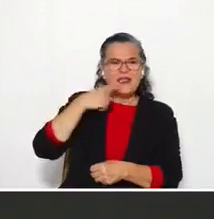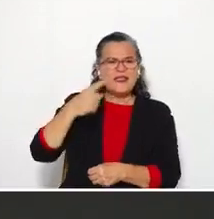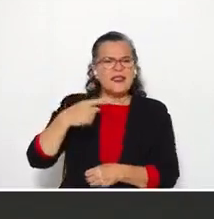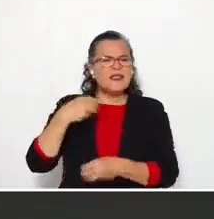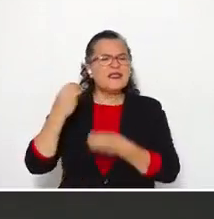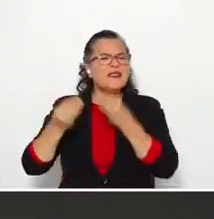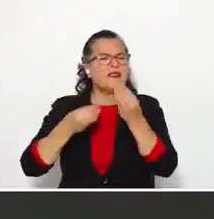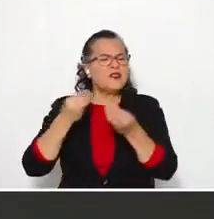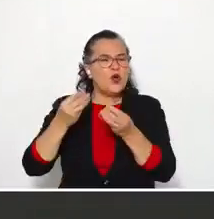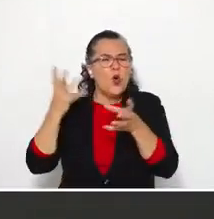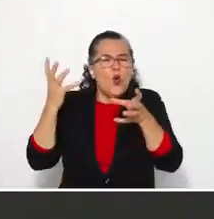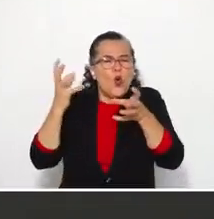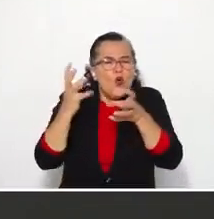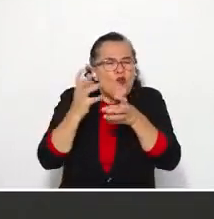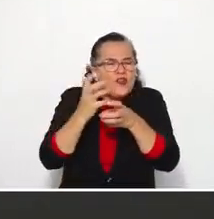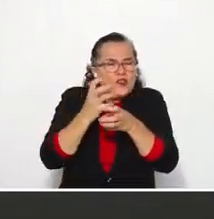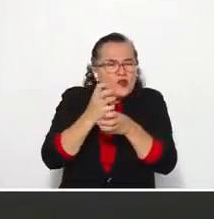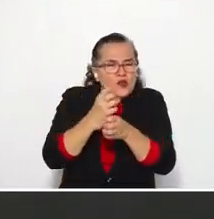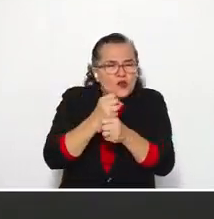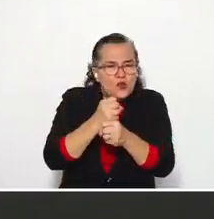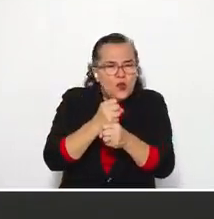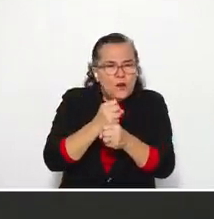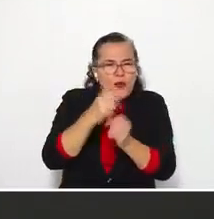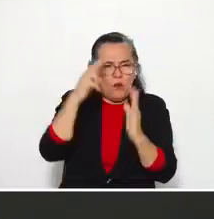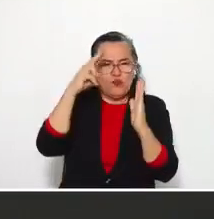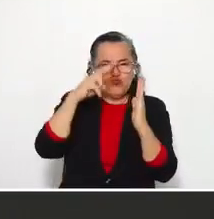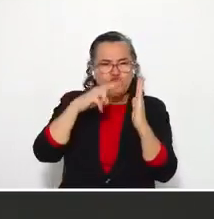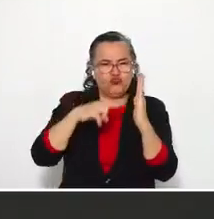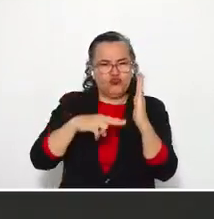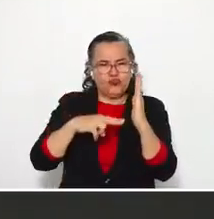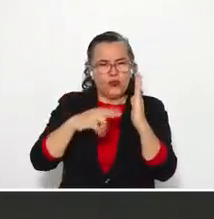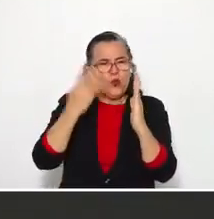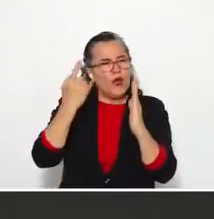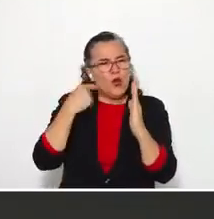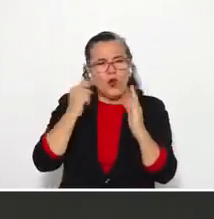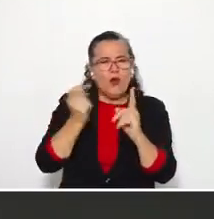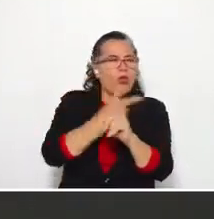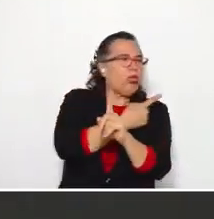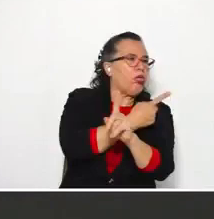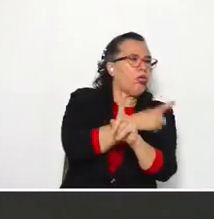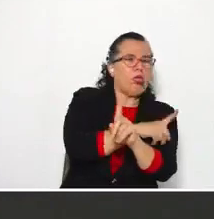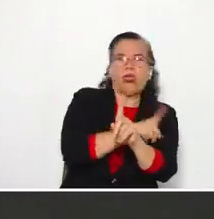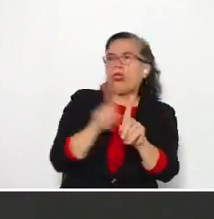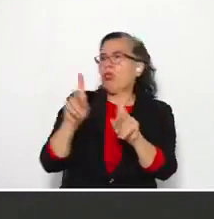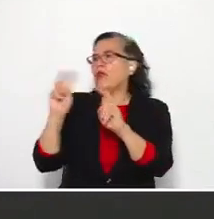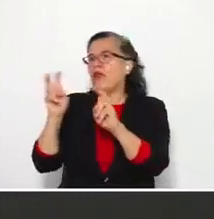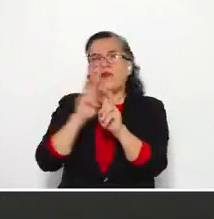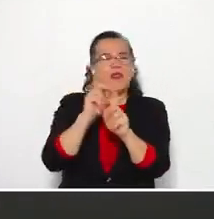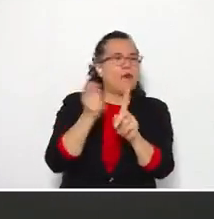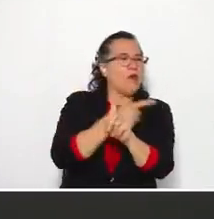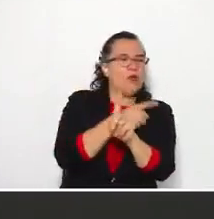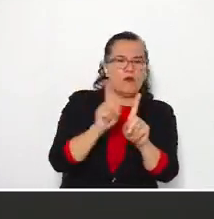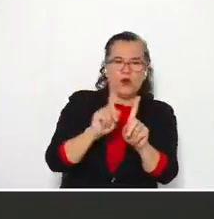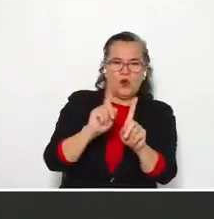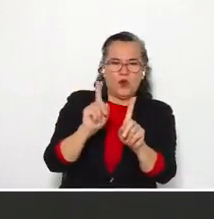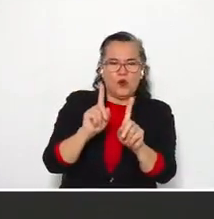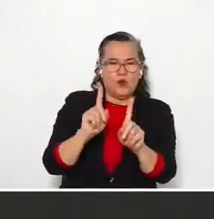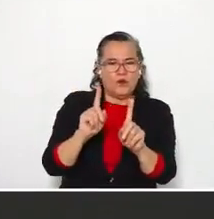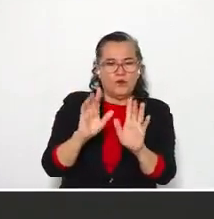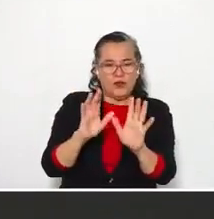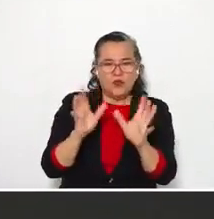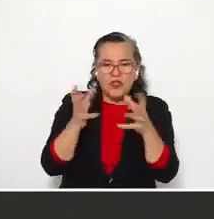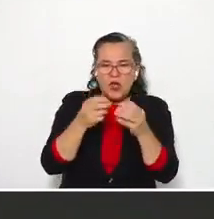la época de él como vicerrector del Instituto Tecnológico y yo como vicerrector de la Universidad de Costa